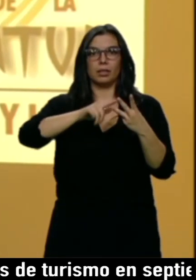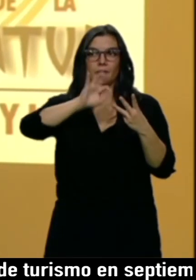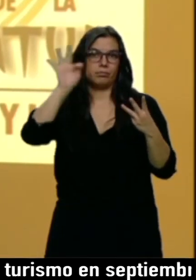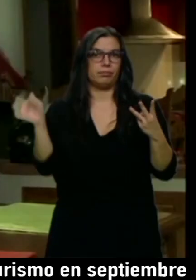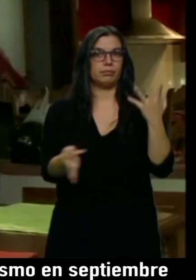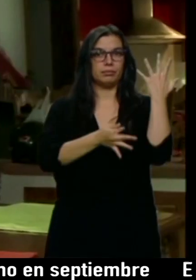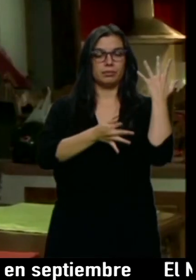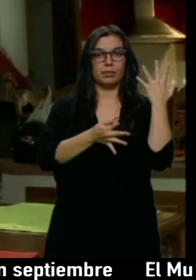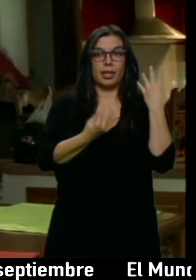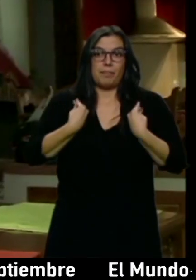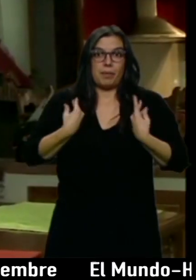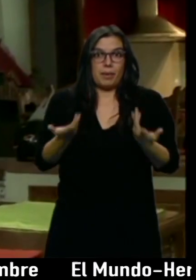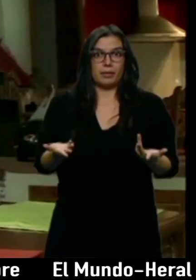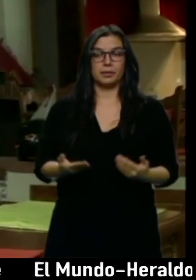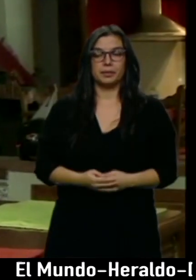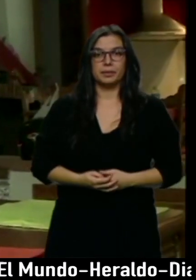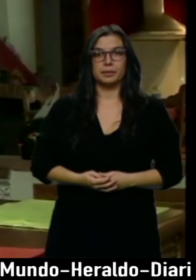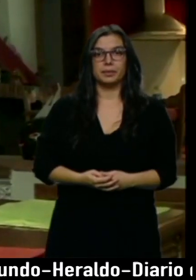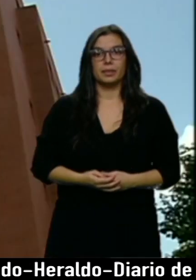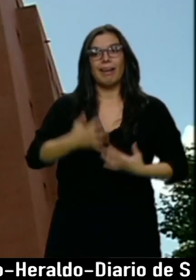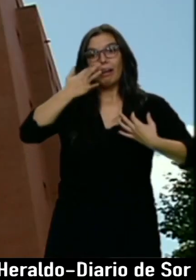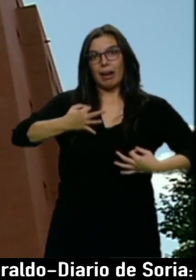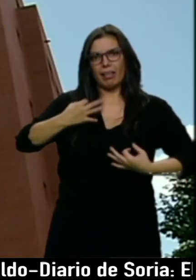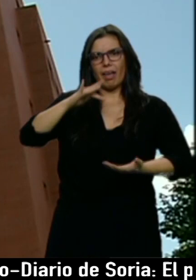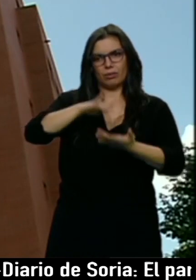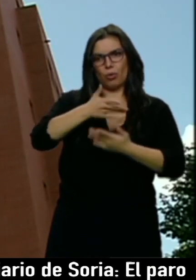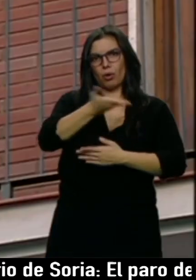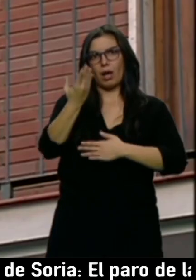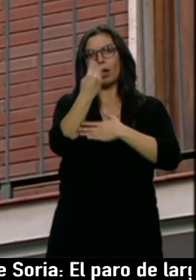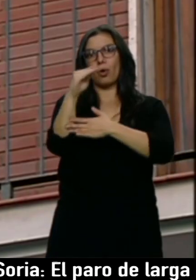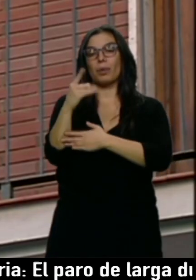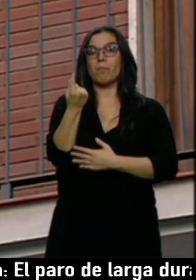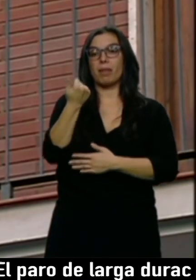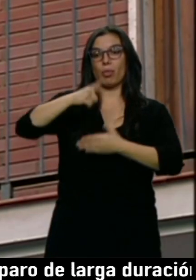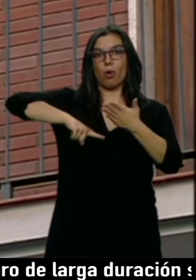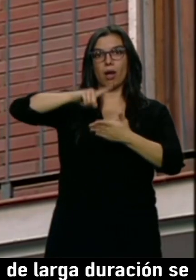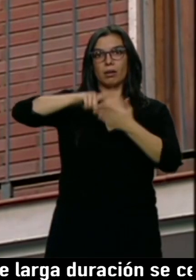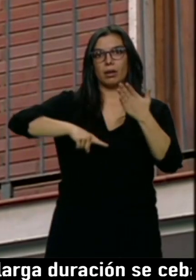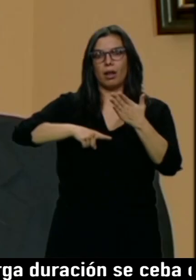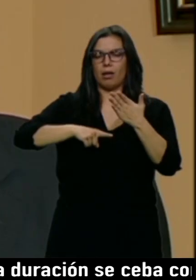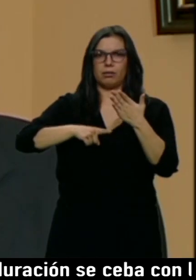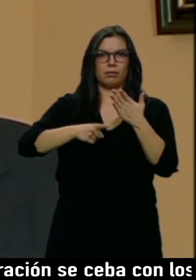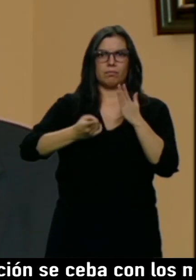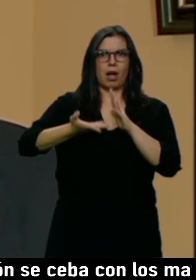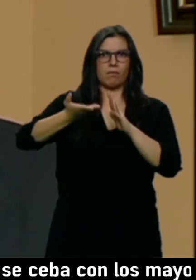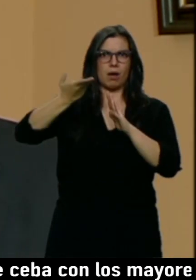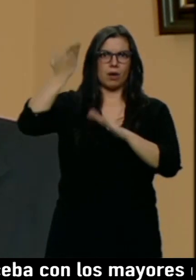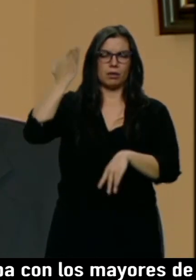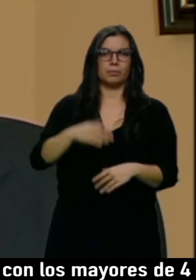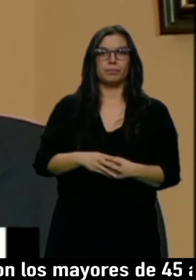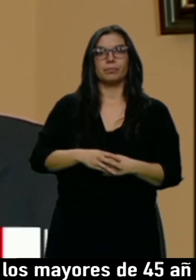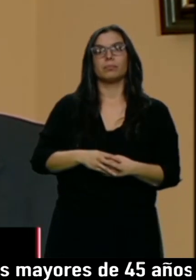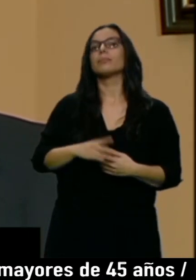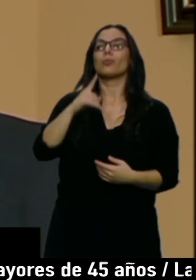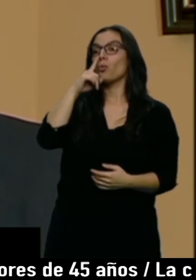tú. Realidad a la que se enfrentan los jóvenes. El precio de los alquileres continúa creciendo. En el último año, esa